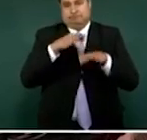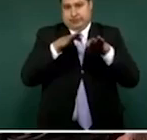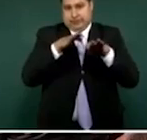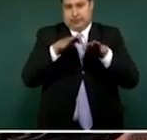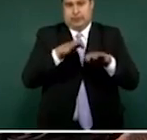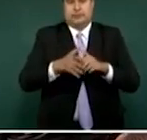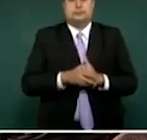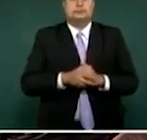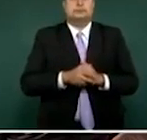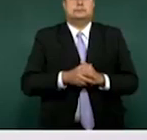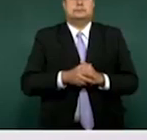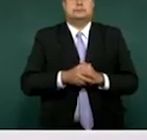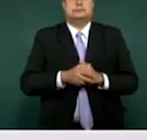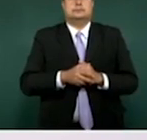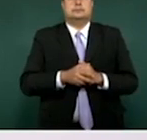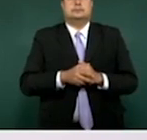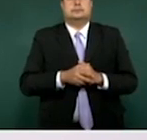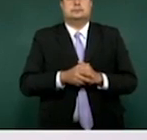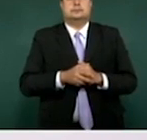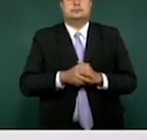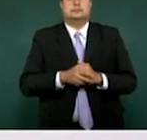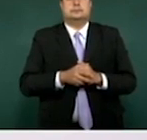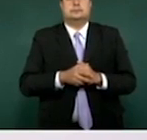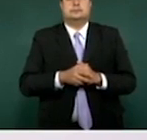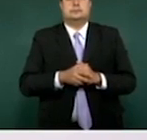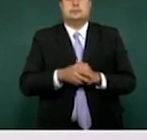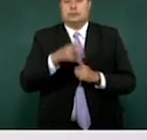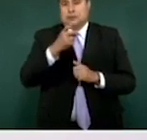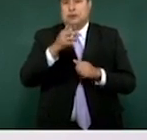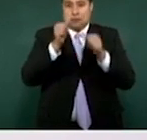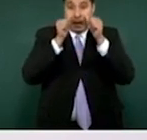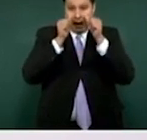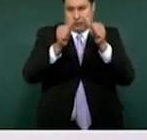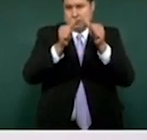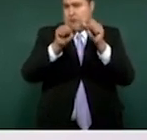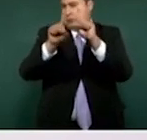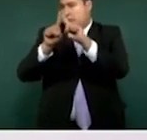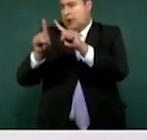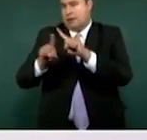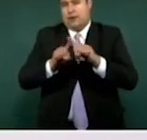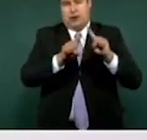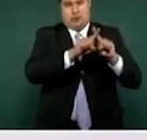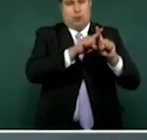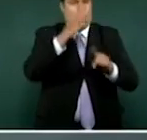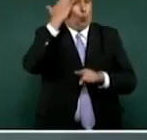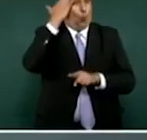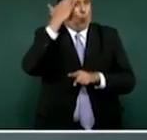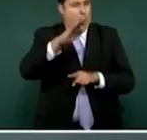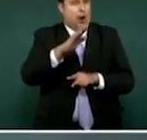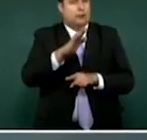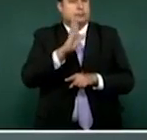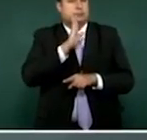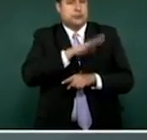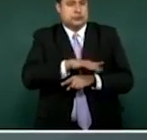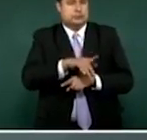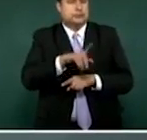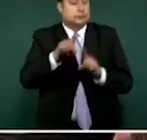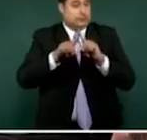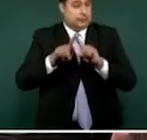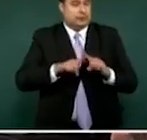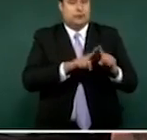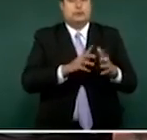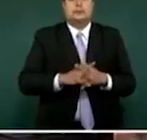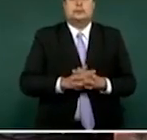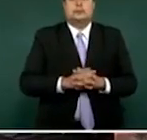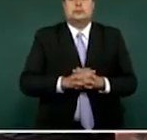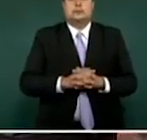Y al tanto de hechos muy lamentables que se siguen presentando. Gracias. Y si